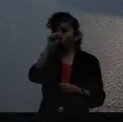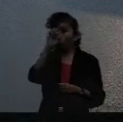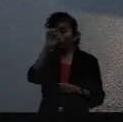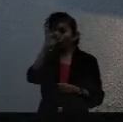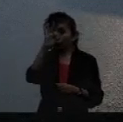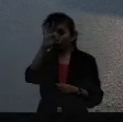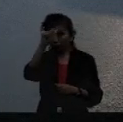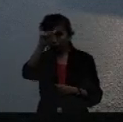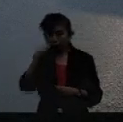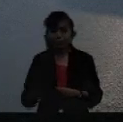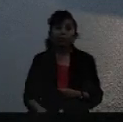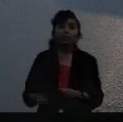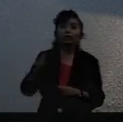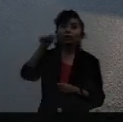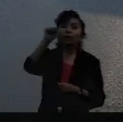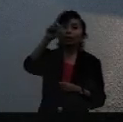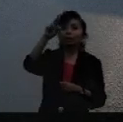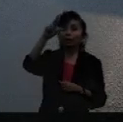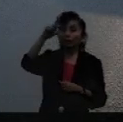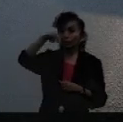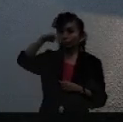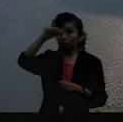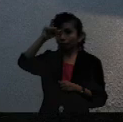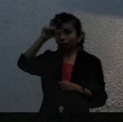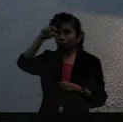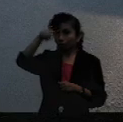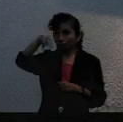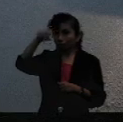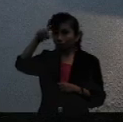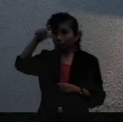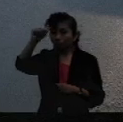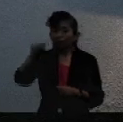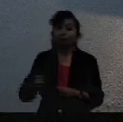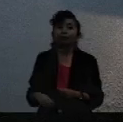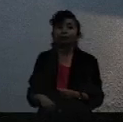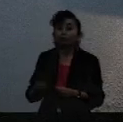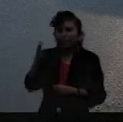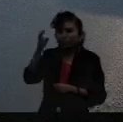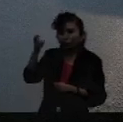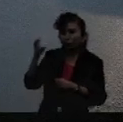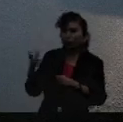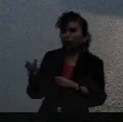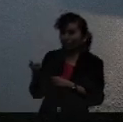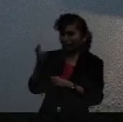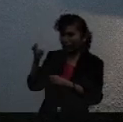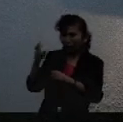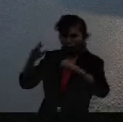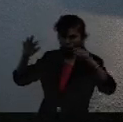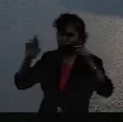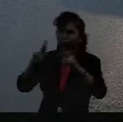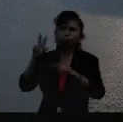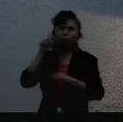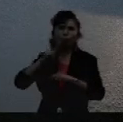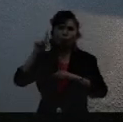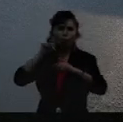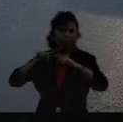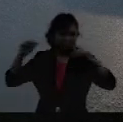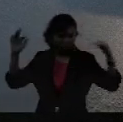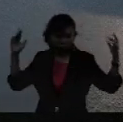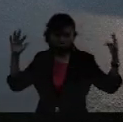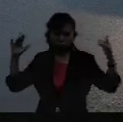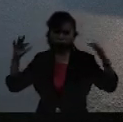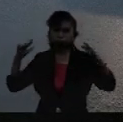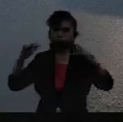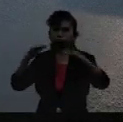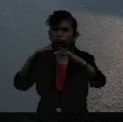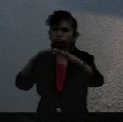a luma barquet que representó al entonces territorio Federal en una Magna congregación de mujeres que celebraron la